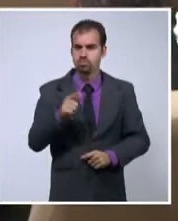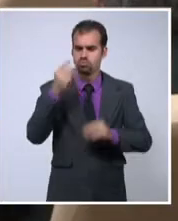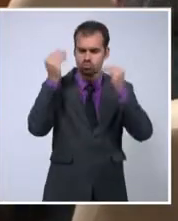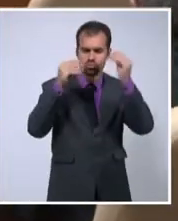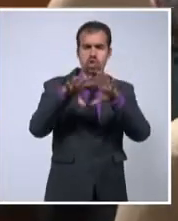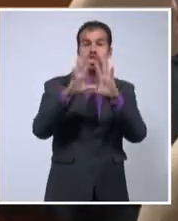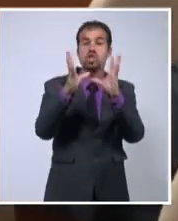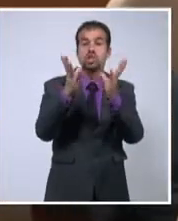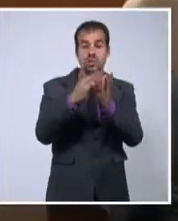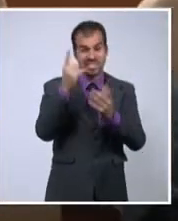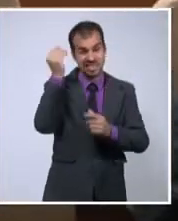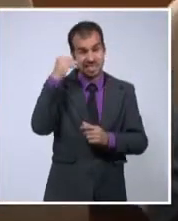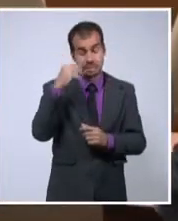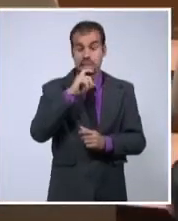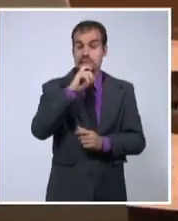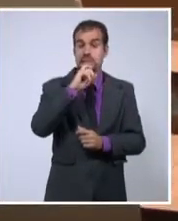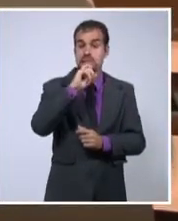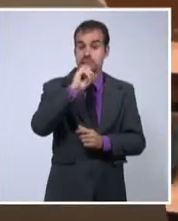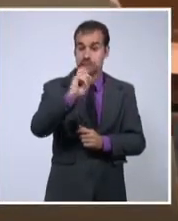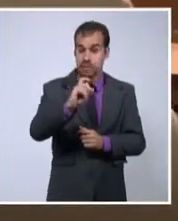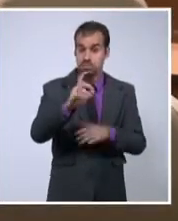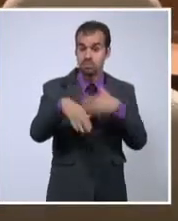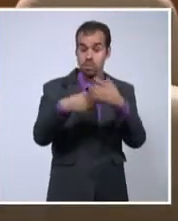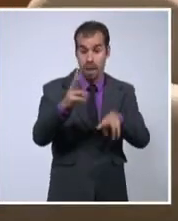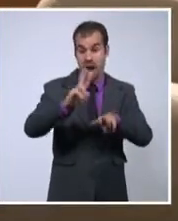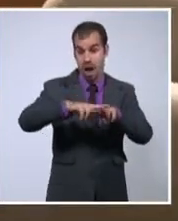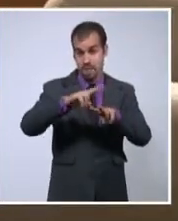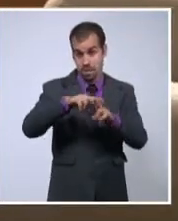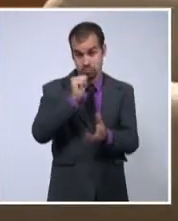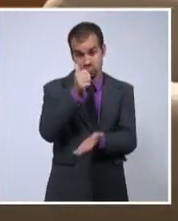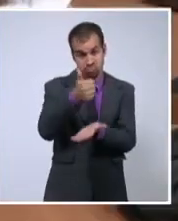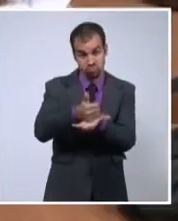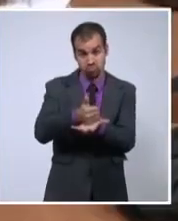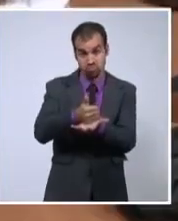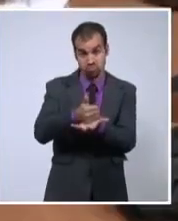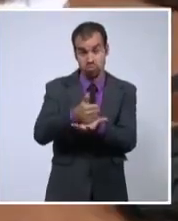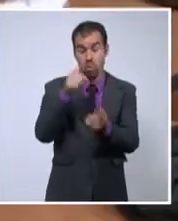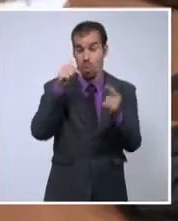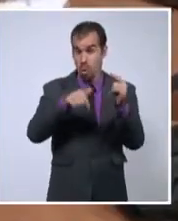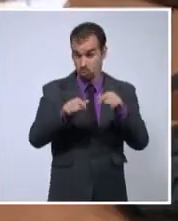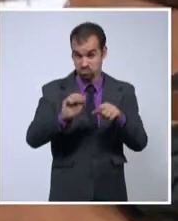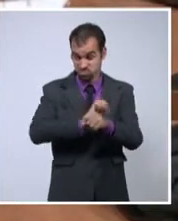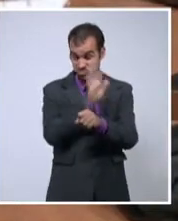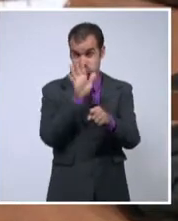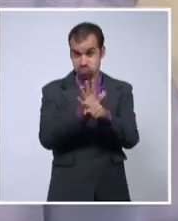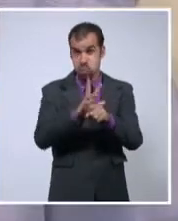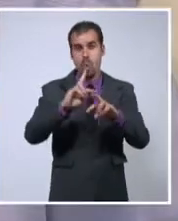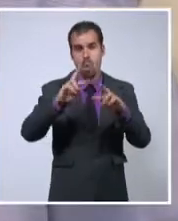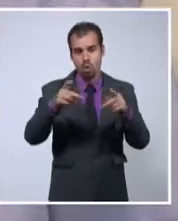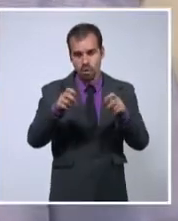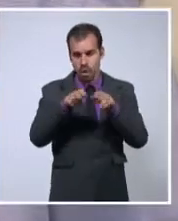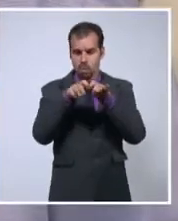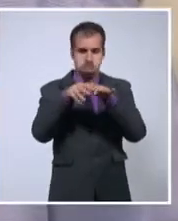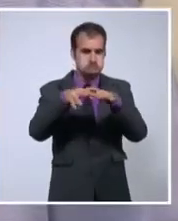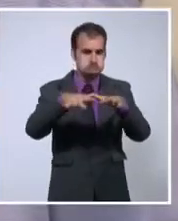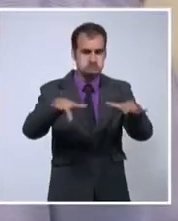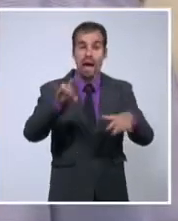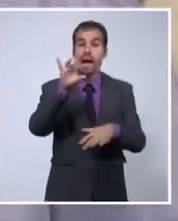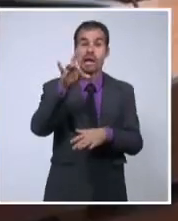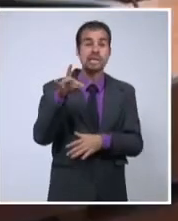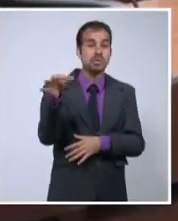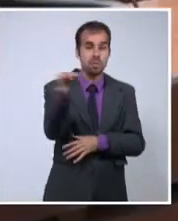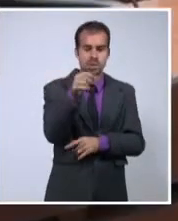la compleja situación epidemiológica en La Habana, ciudad en la que ya hoy el virus vuelve a estar disperso en sus 15